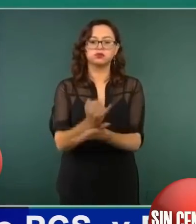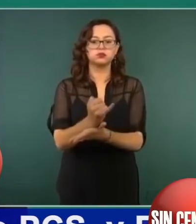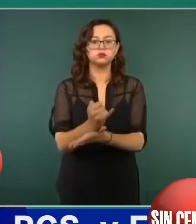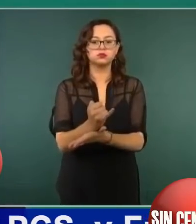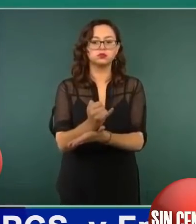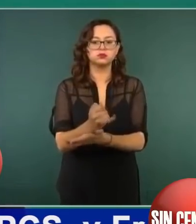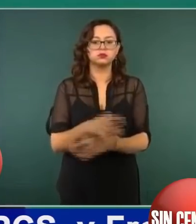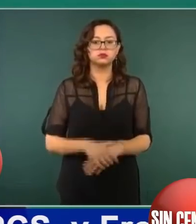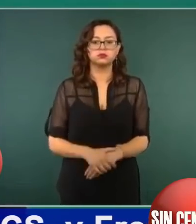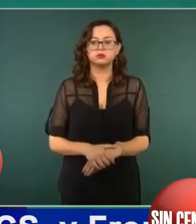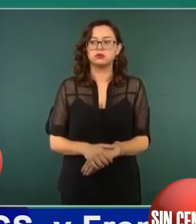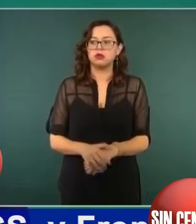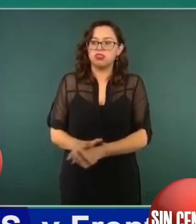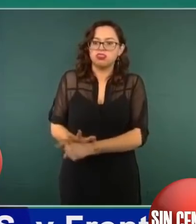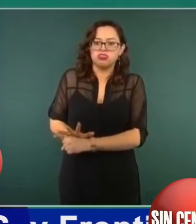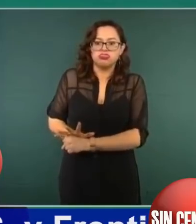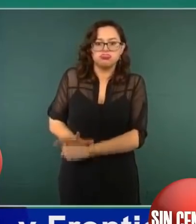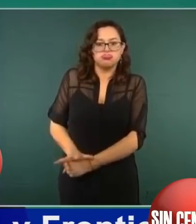sin ninguna presión,